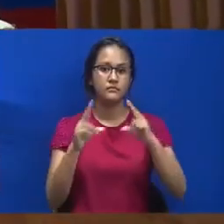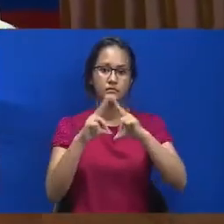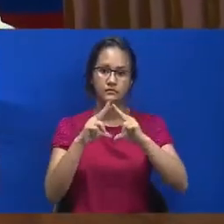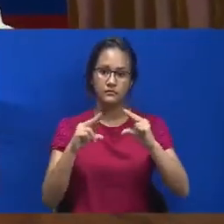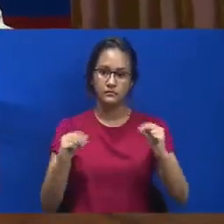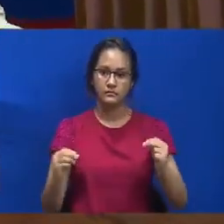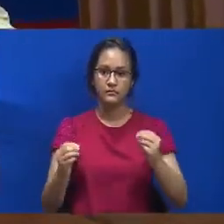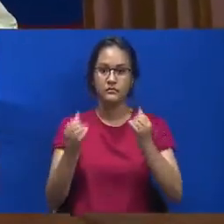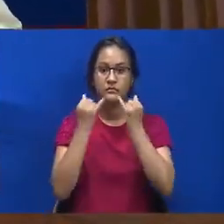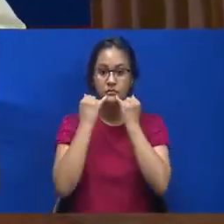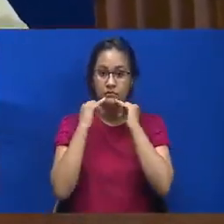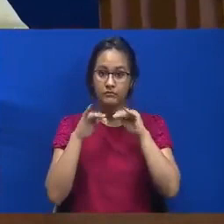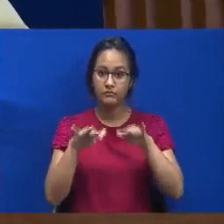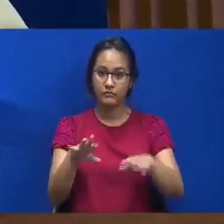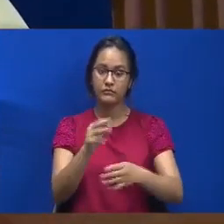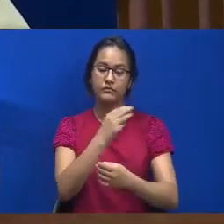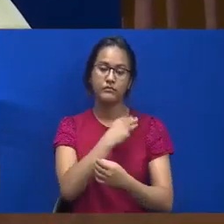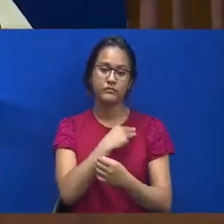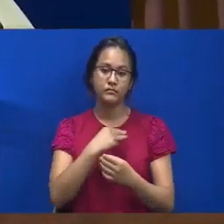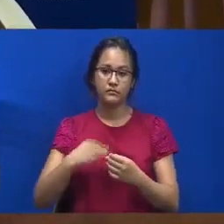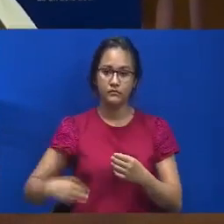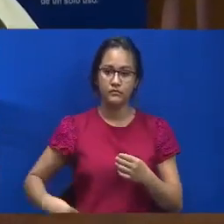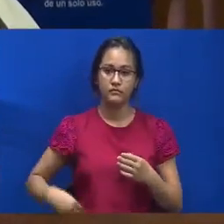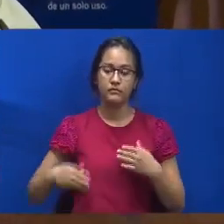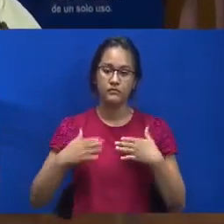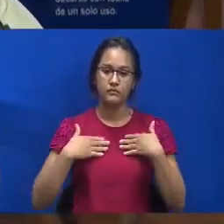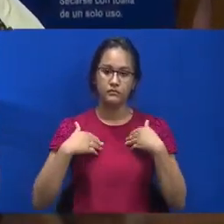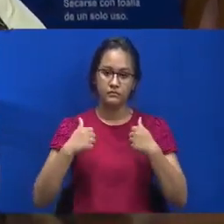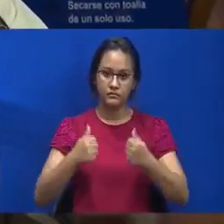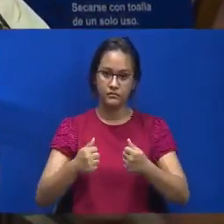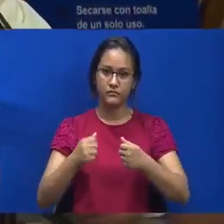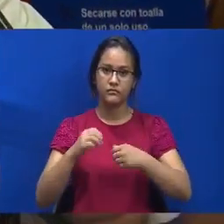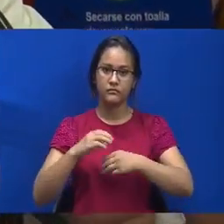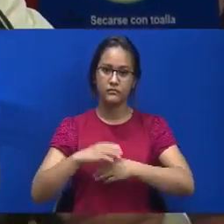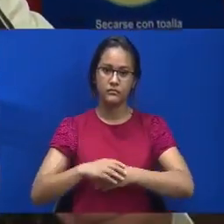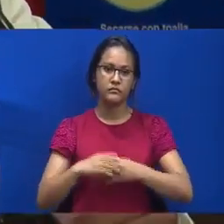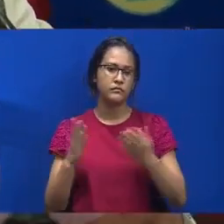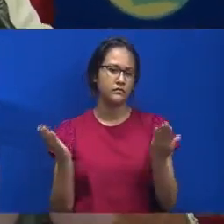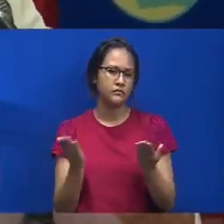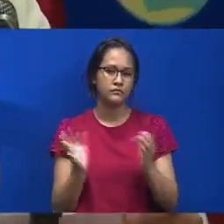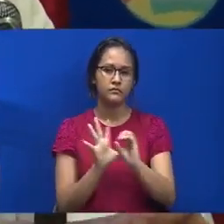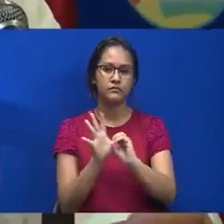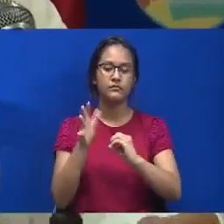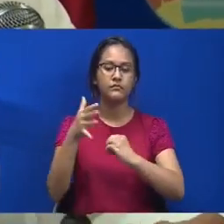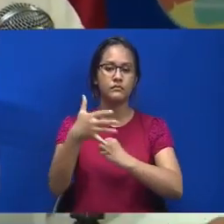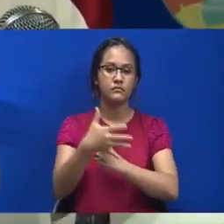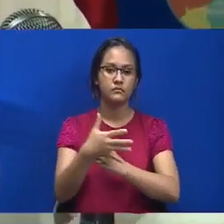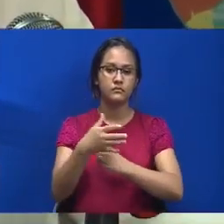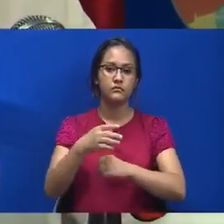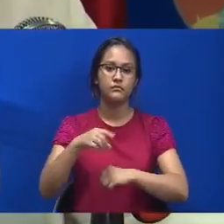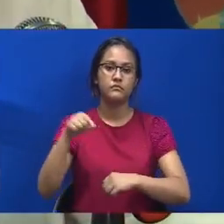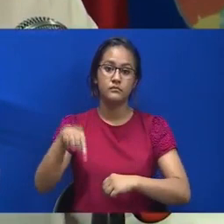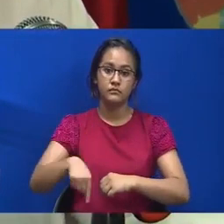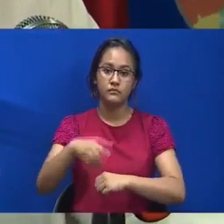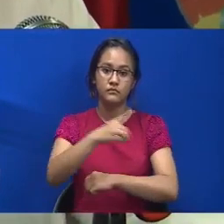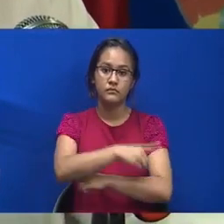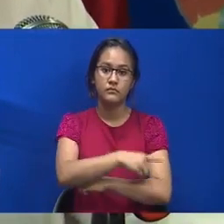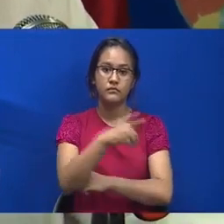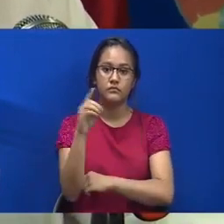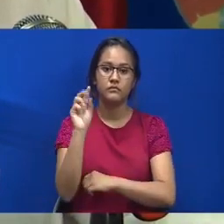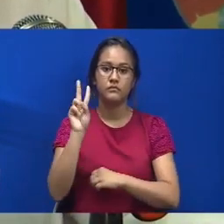de prensa, Ministerio de Poder Ciudadano para la Salud. Situación del coronavirus al 2 de